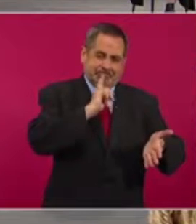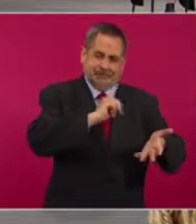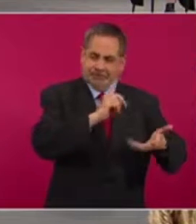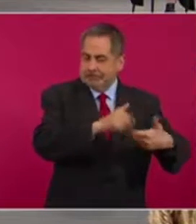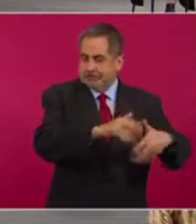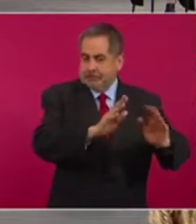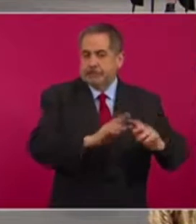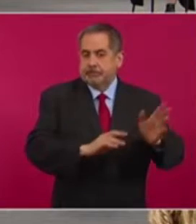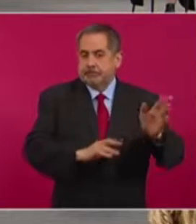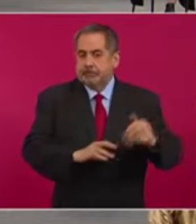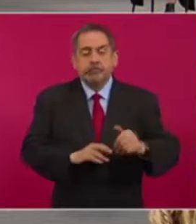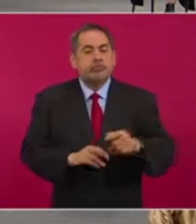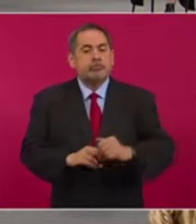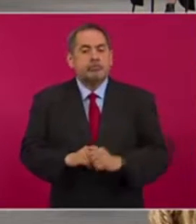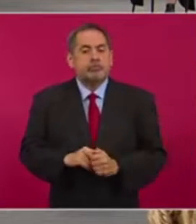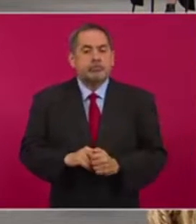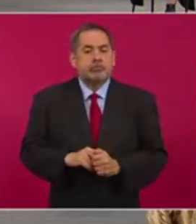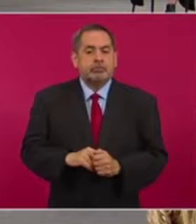Pero ¿cuál es